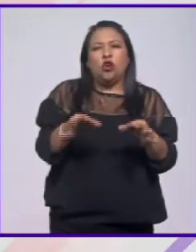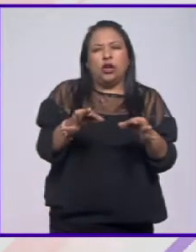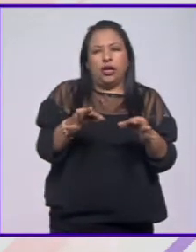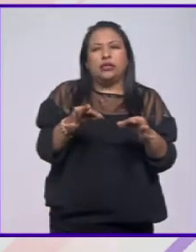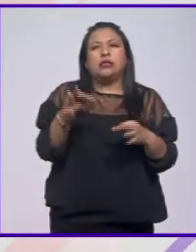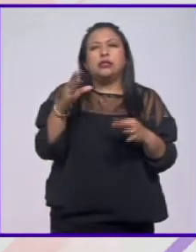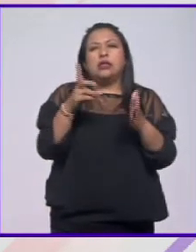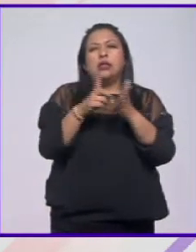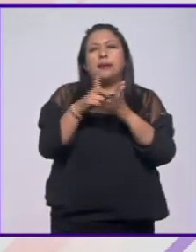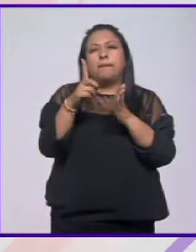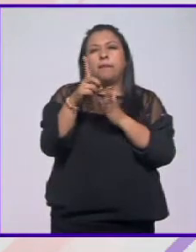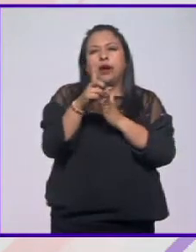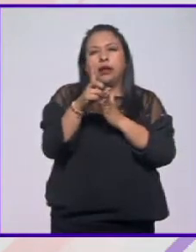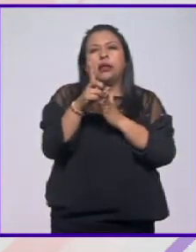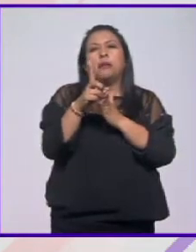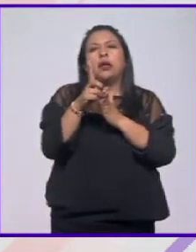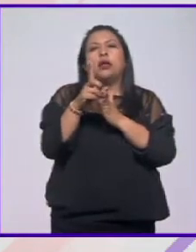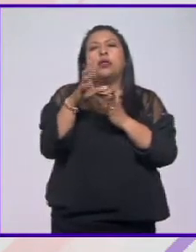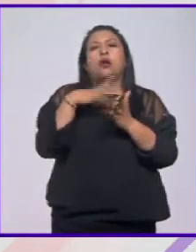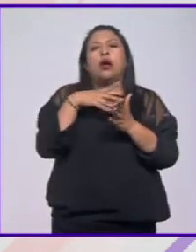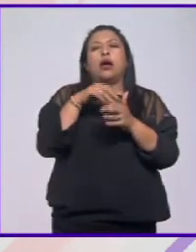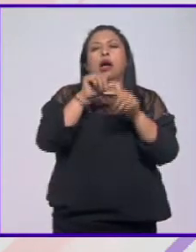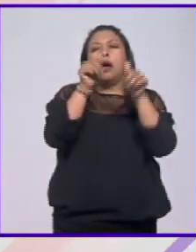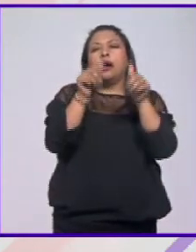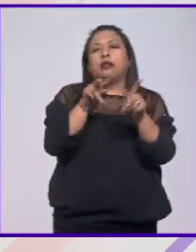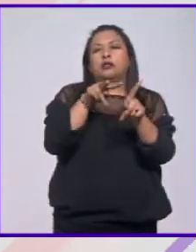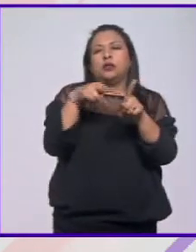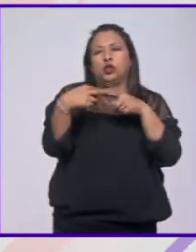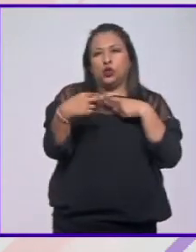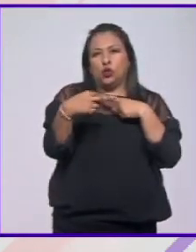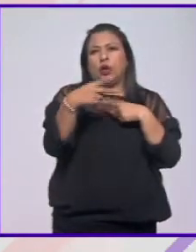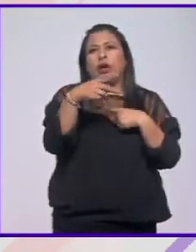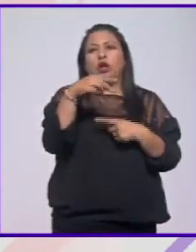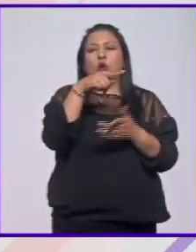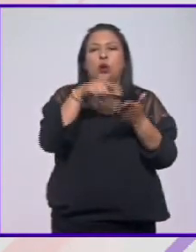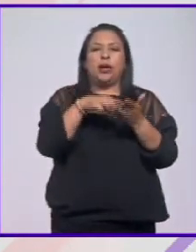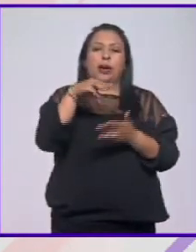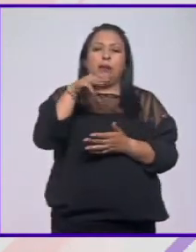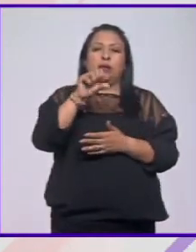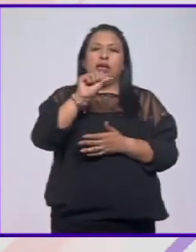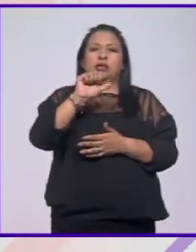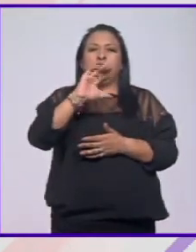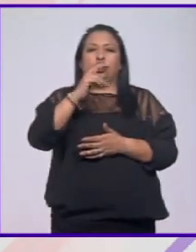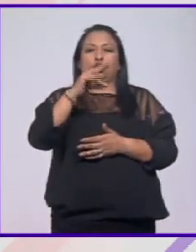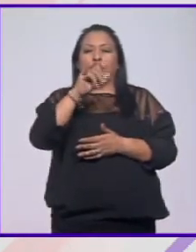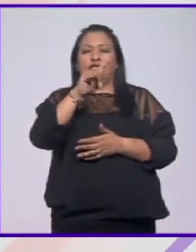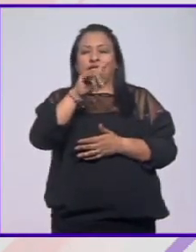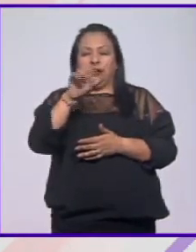del departamento de la División de Artes Visuales del MIT en Massachusetts.